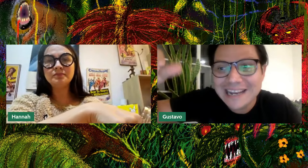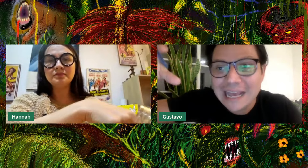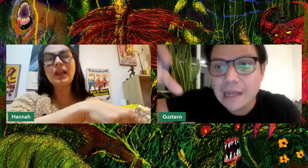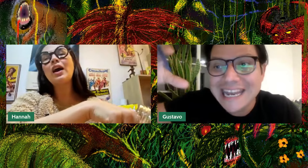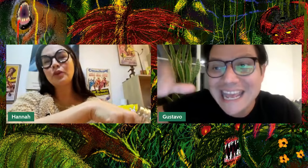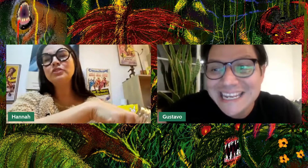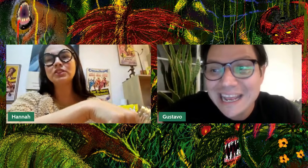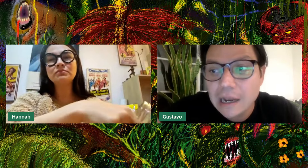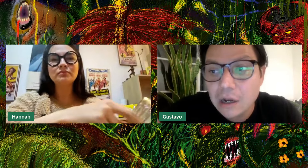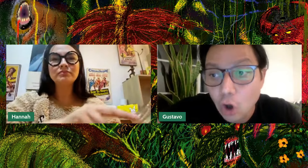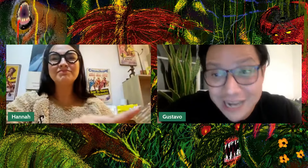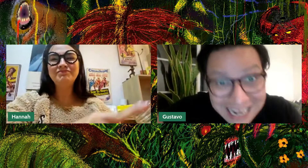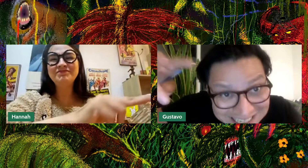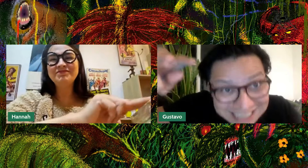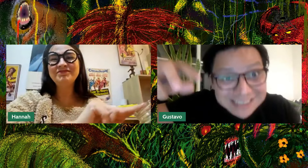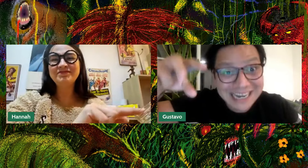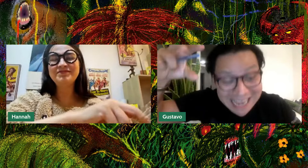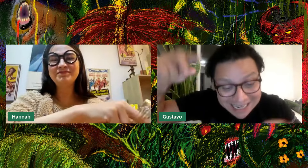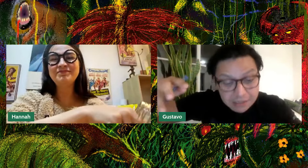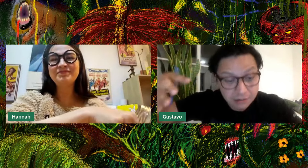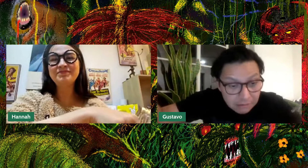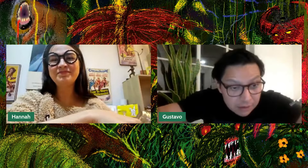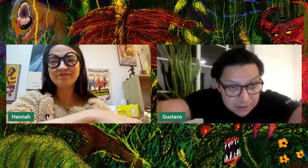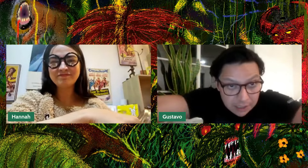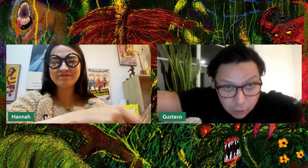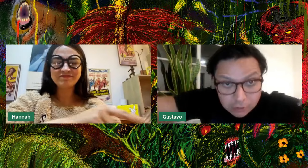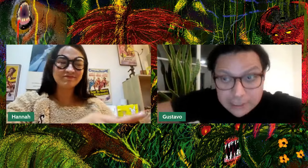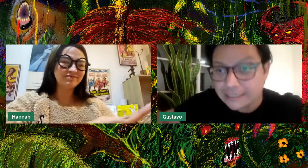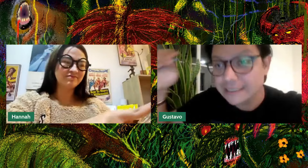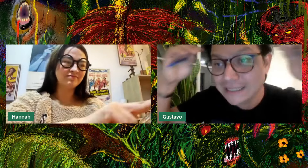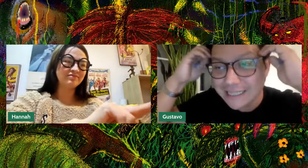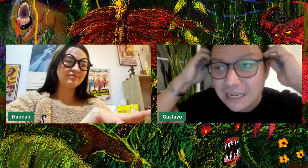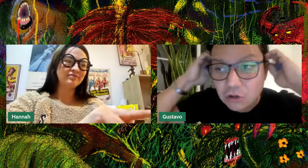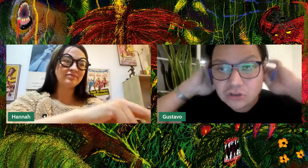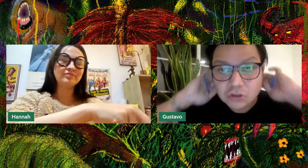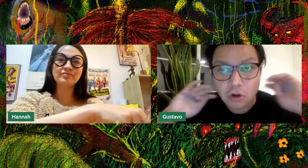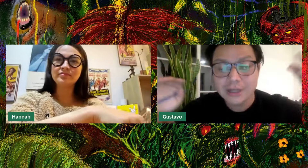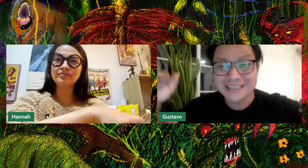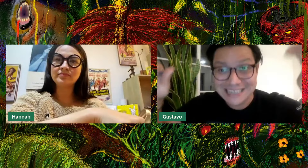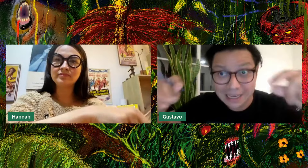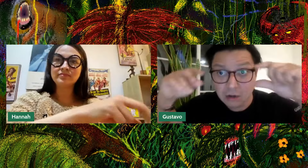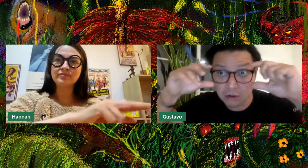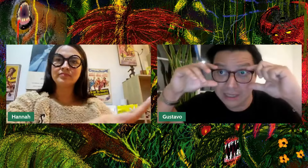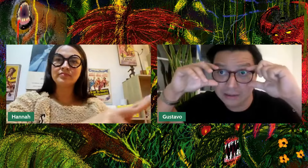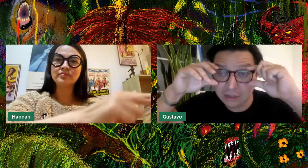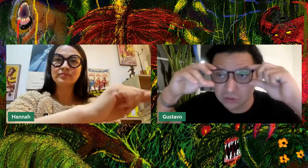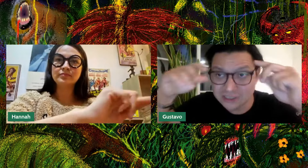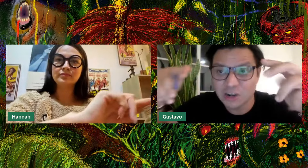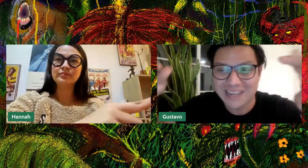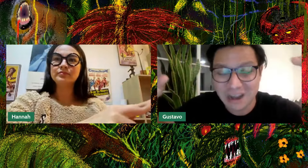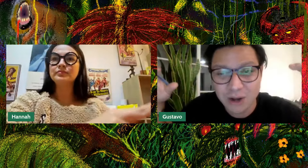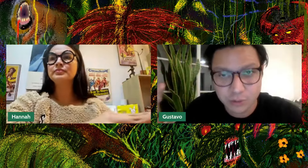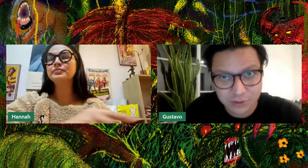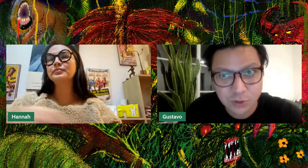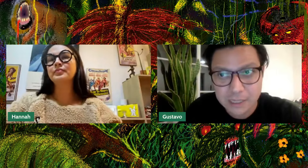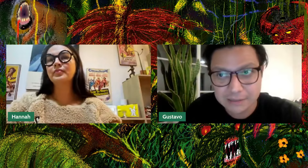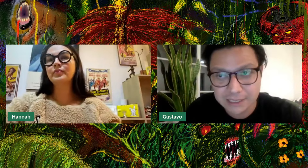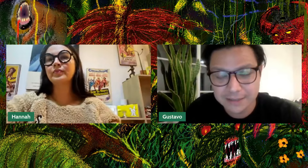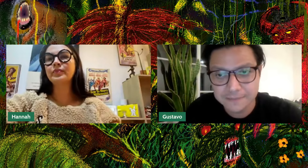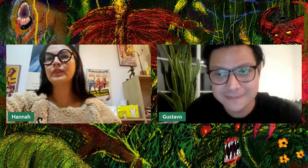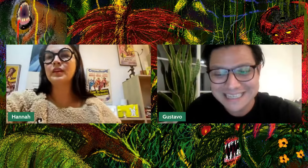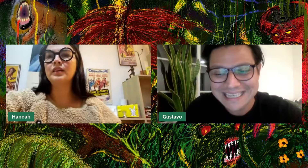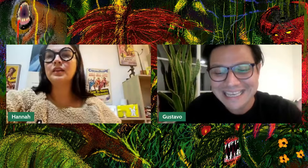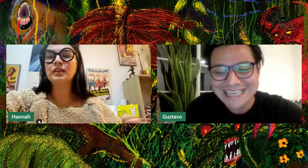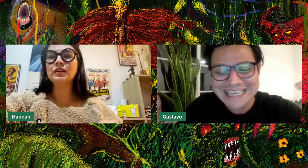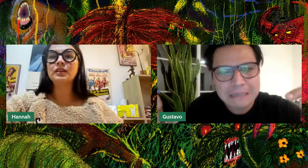pero... Ah, Lenin, bueno, sí. No, Lenin, ¿cierto?, ya tenía el control de lo que entonces denominaron la Unión